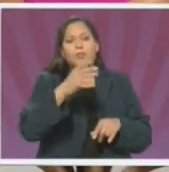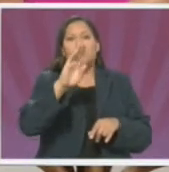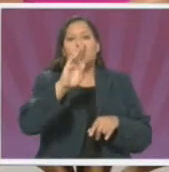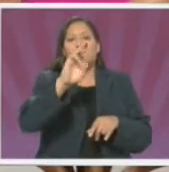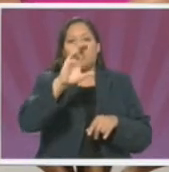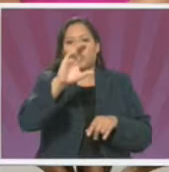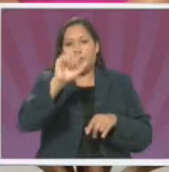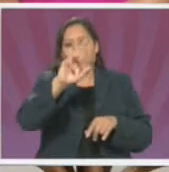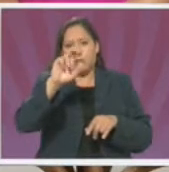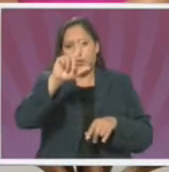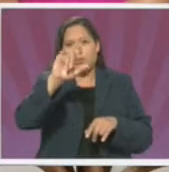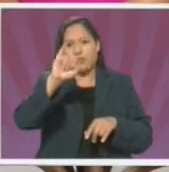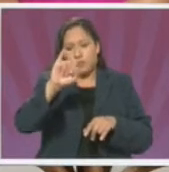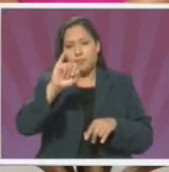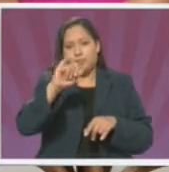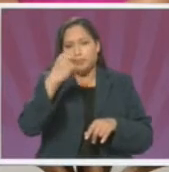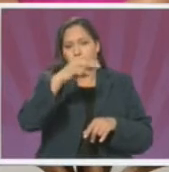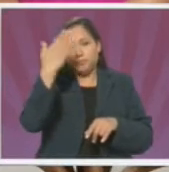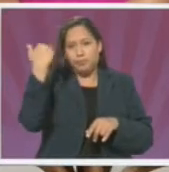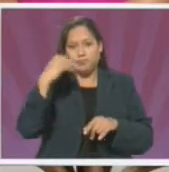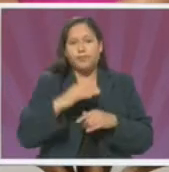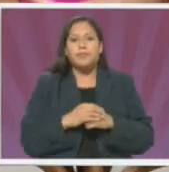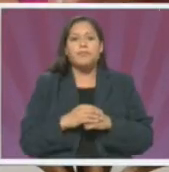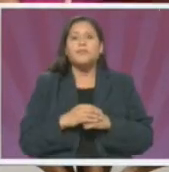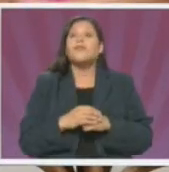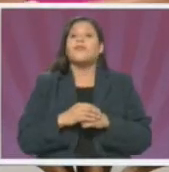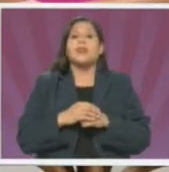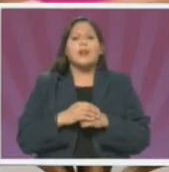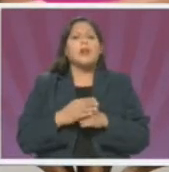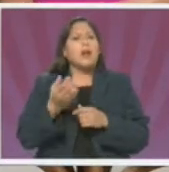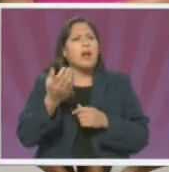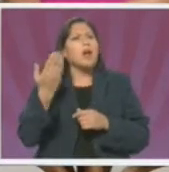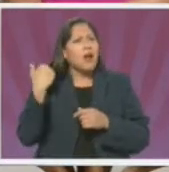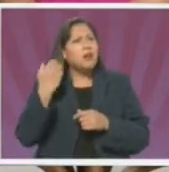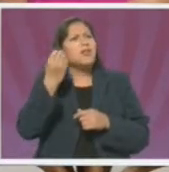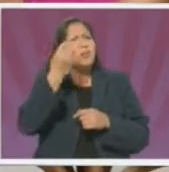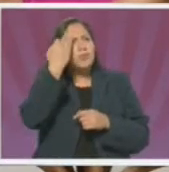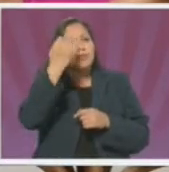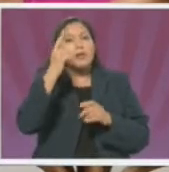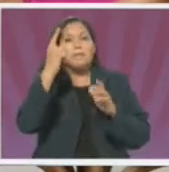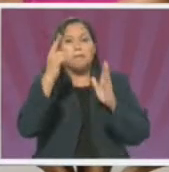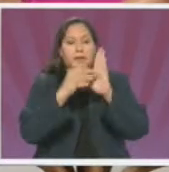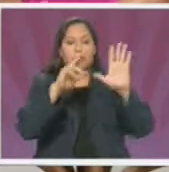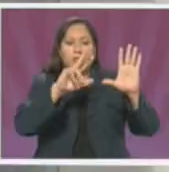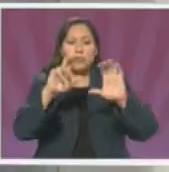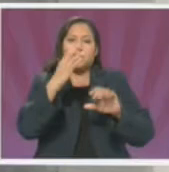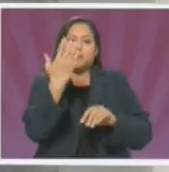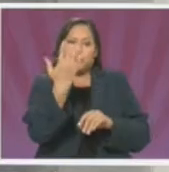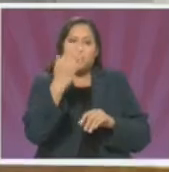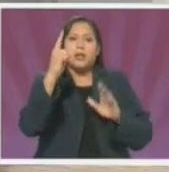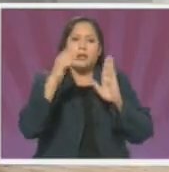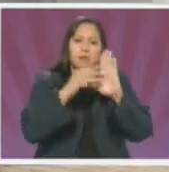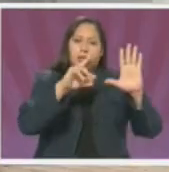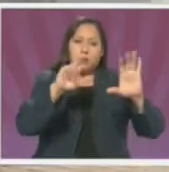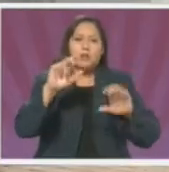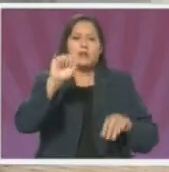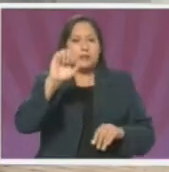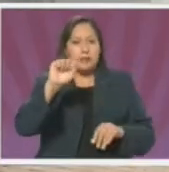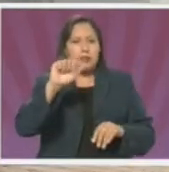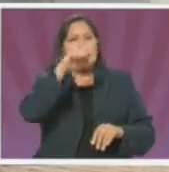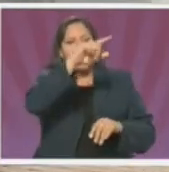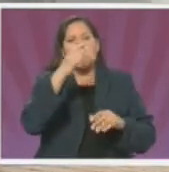llamó precisamente Bucareli, Paola. ¿Desde hace cuántos años fue eso? 1850, 1860, esa zona se